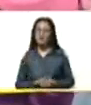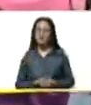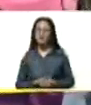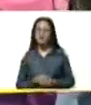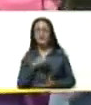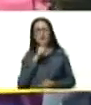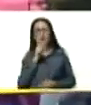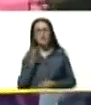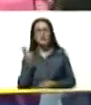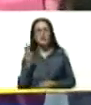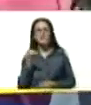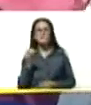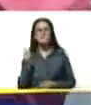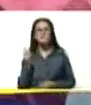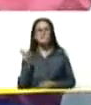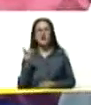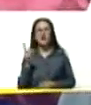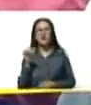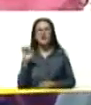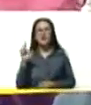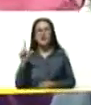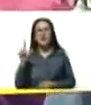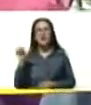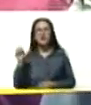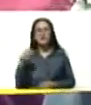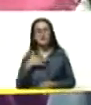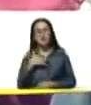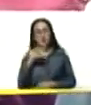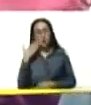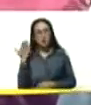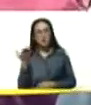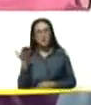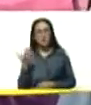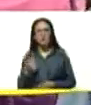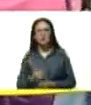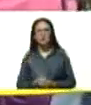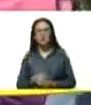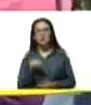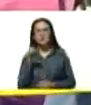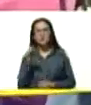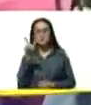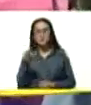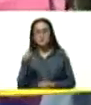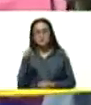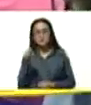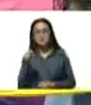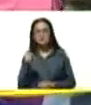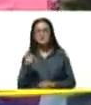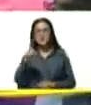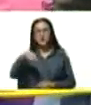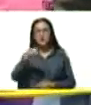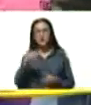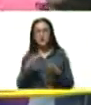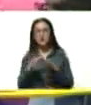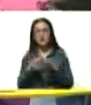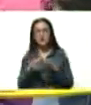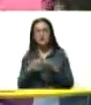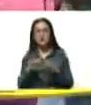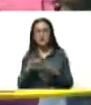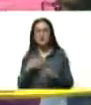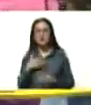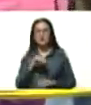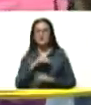nombre. MacDielis. MacDielis, me siento muy orgulloso, MacDielis, de ti y de ustedes. Muy